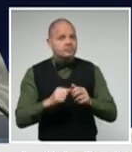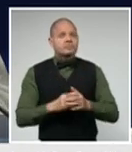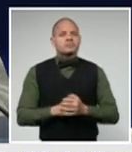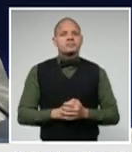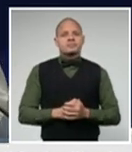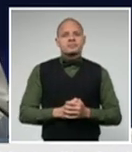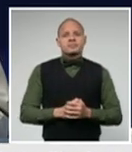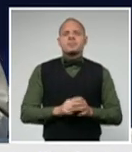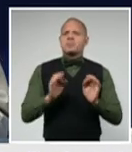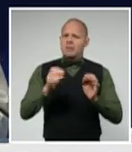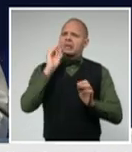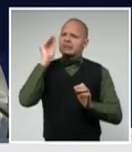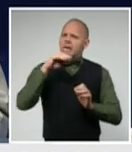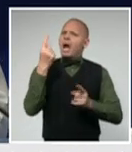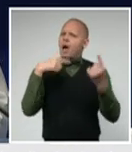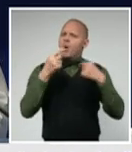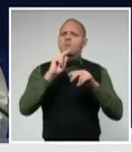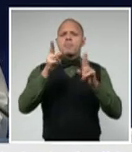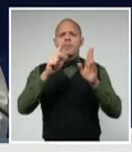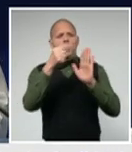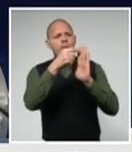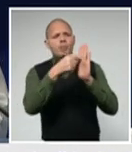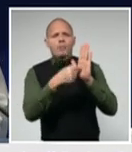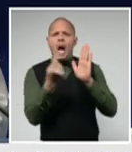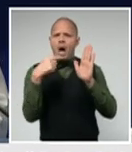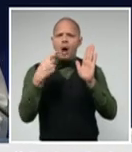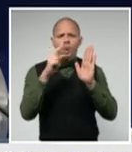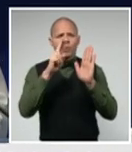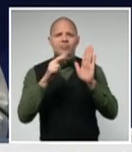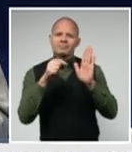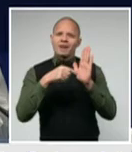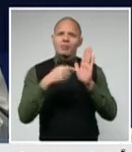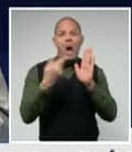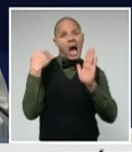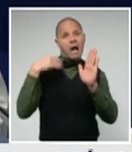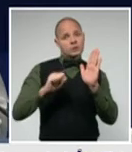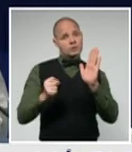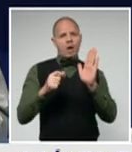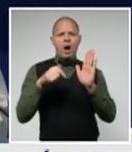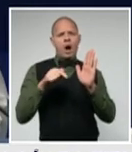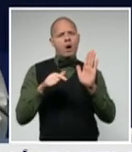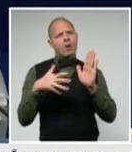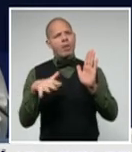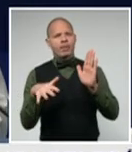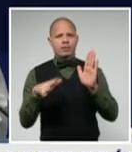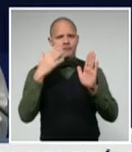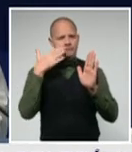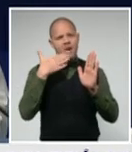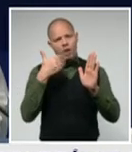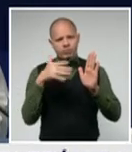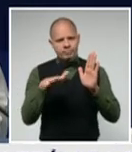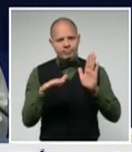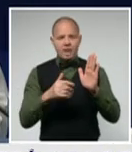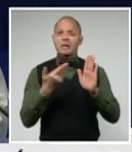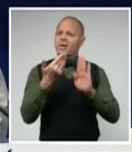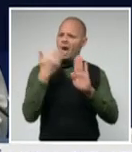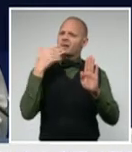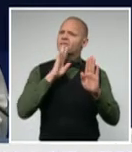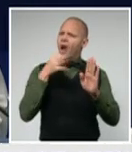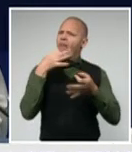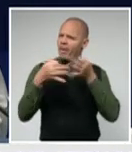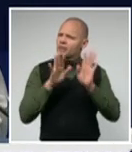las medidas un tanto más flexibilizadas, las cuales se han explicado y